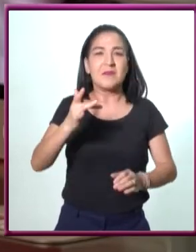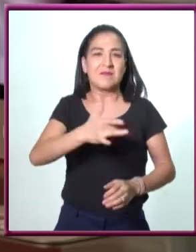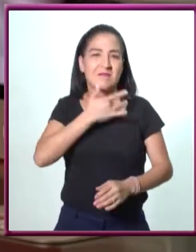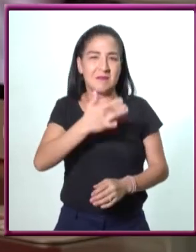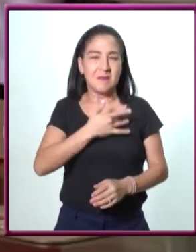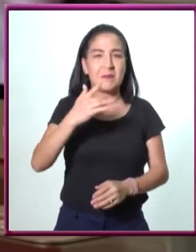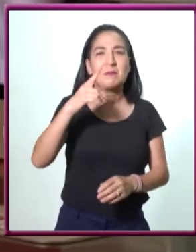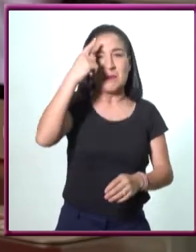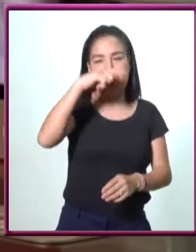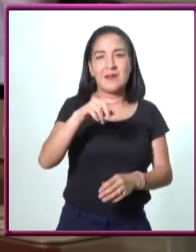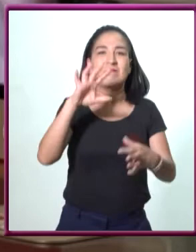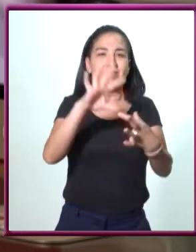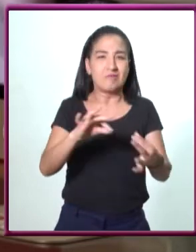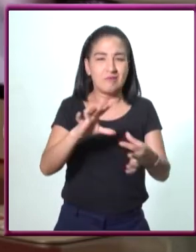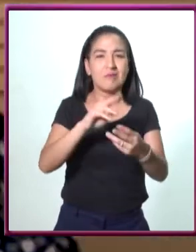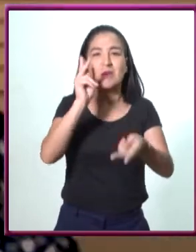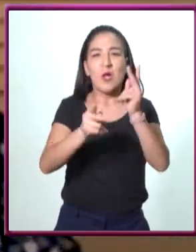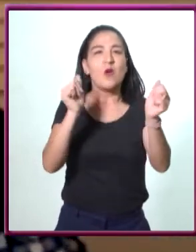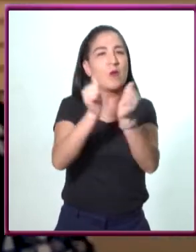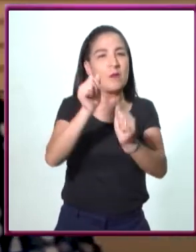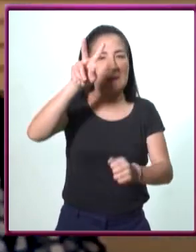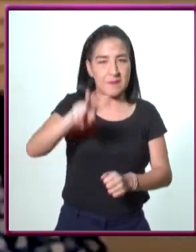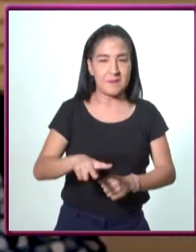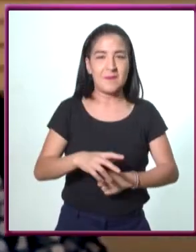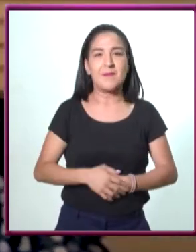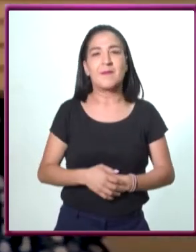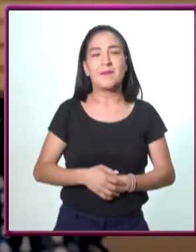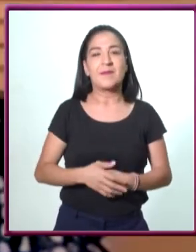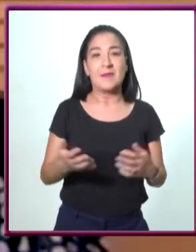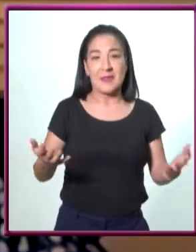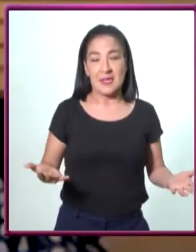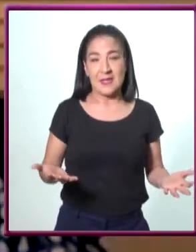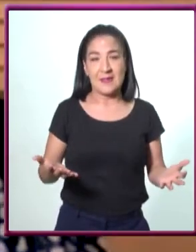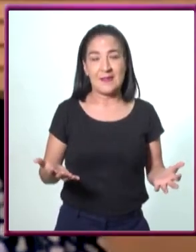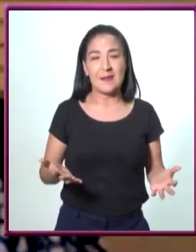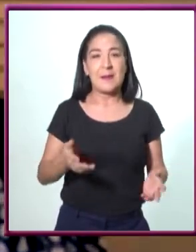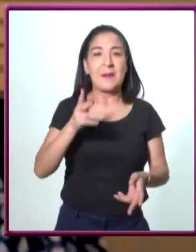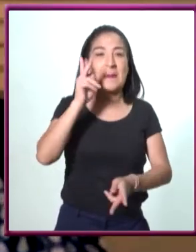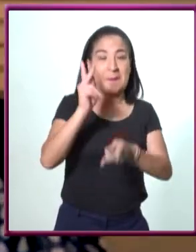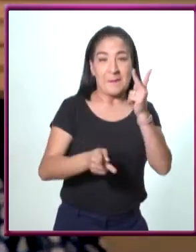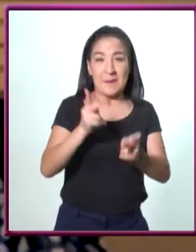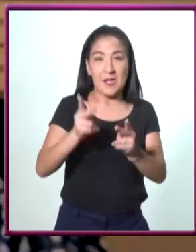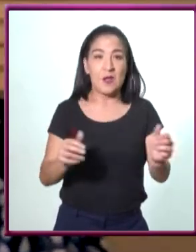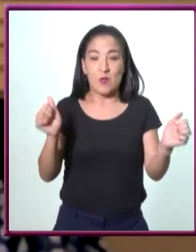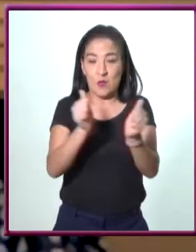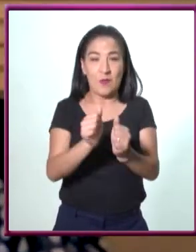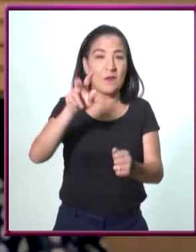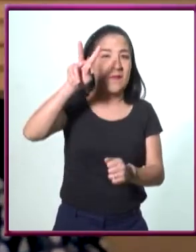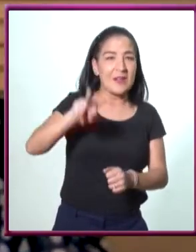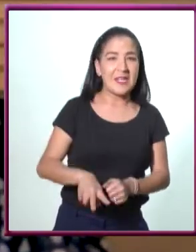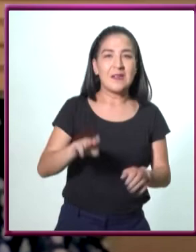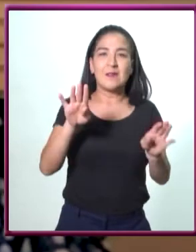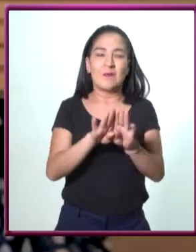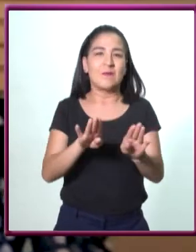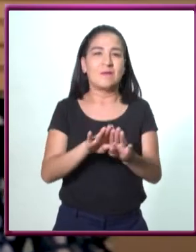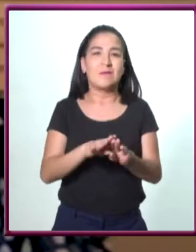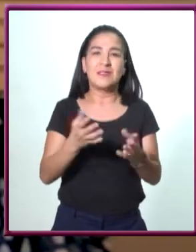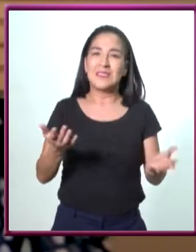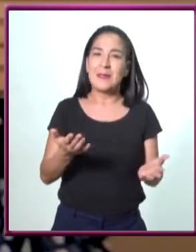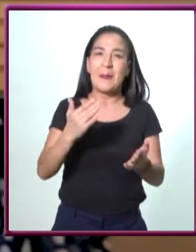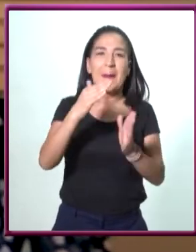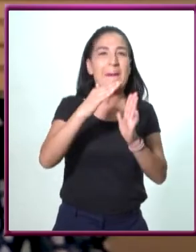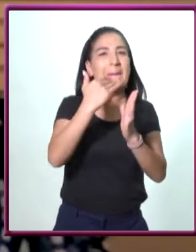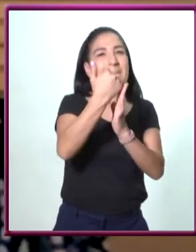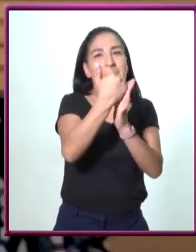hablar con la verdad? Hablar con la verdad es mucho menos cansado que hablar